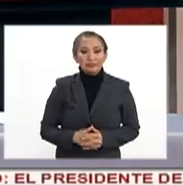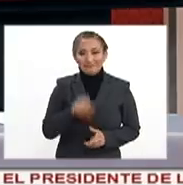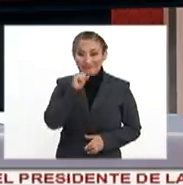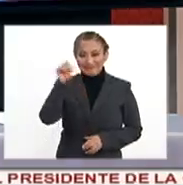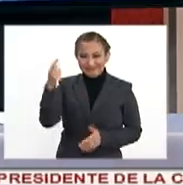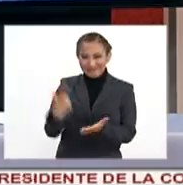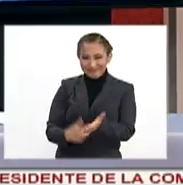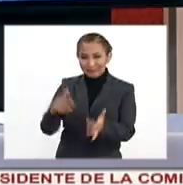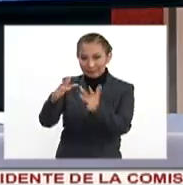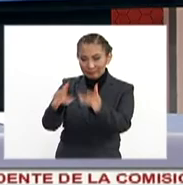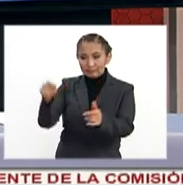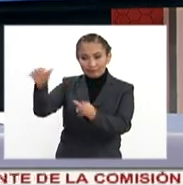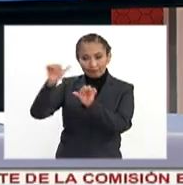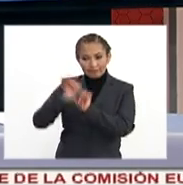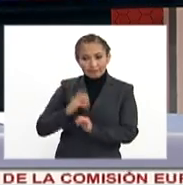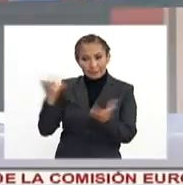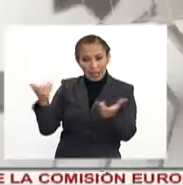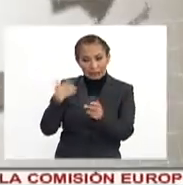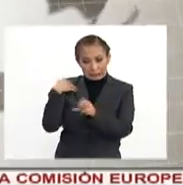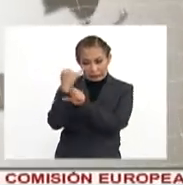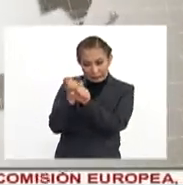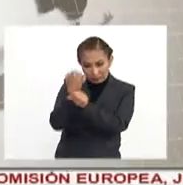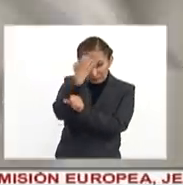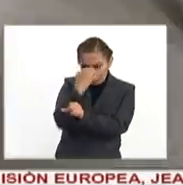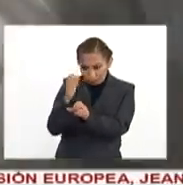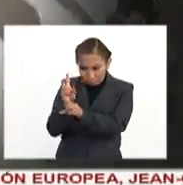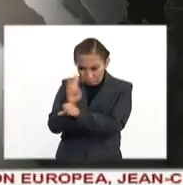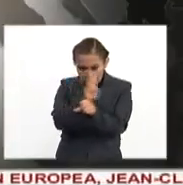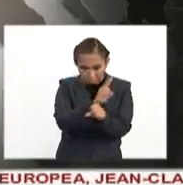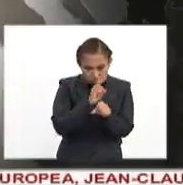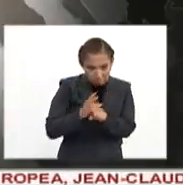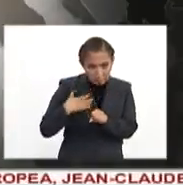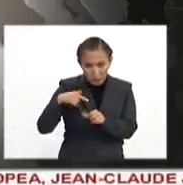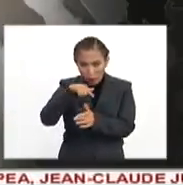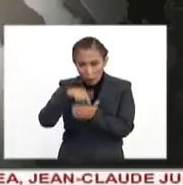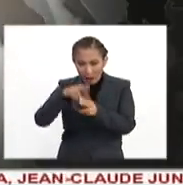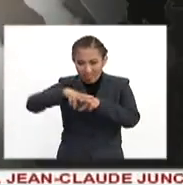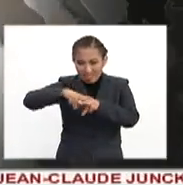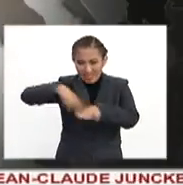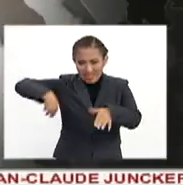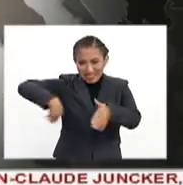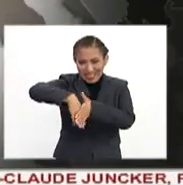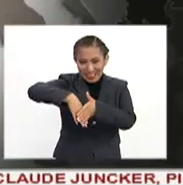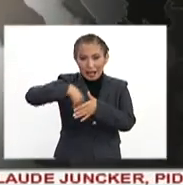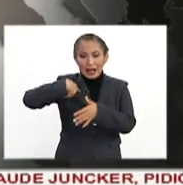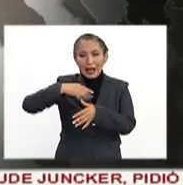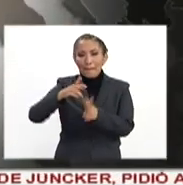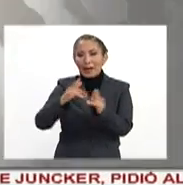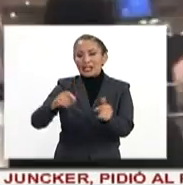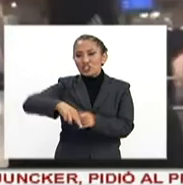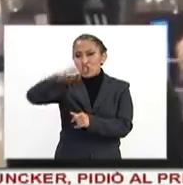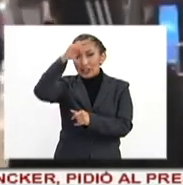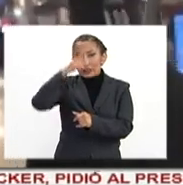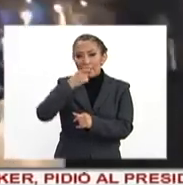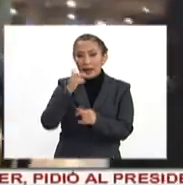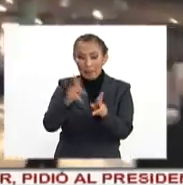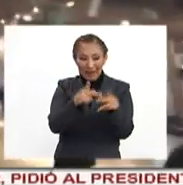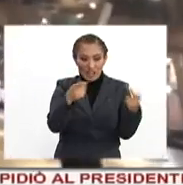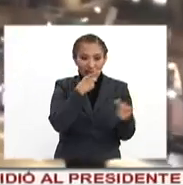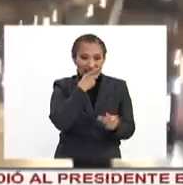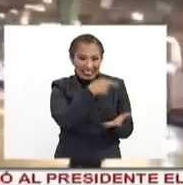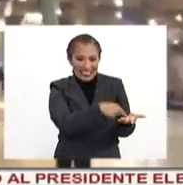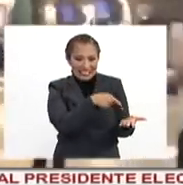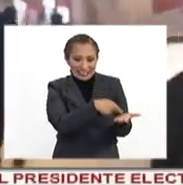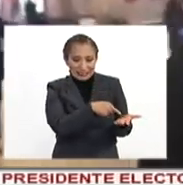También en Francia, las autoridades realizaron un operativo policíaco en la principal estación ferroviaria de la capital, París Norte. De acuerdo con el diario